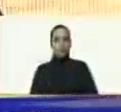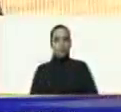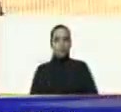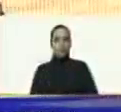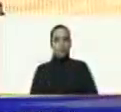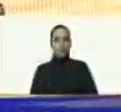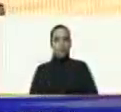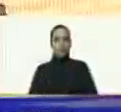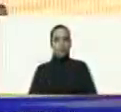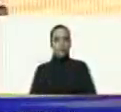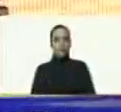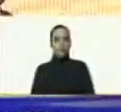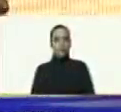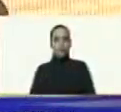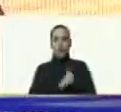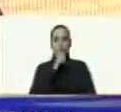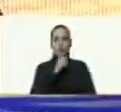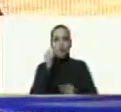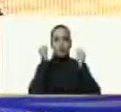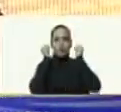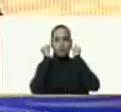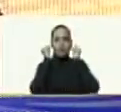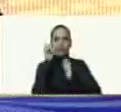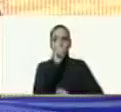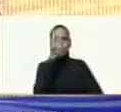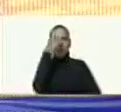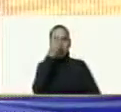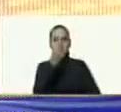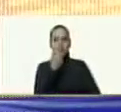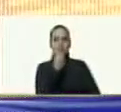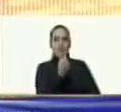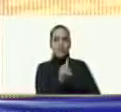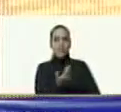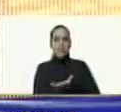No tiene aquí para traducción, no están entendiendo nada de lo que estoy diciendo.